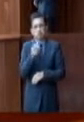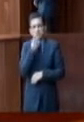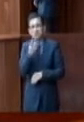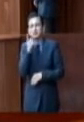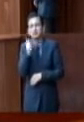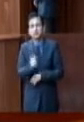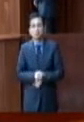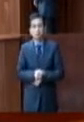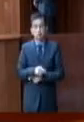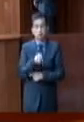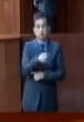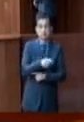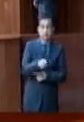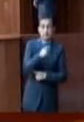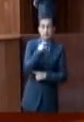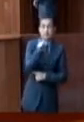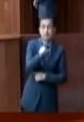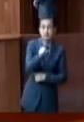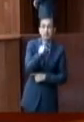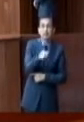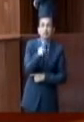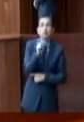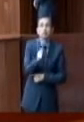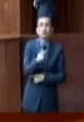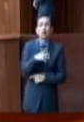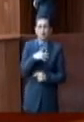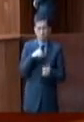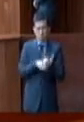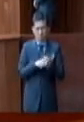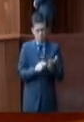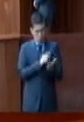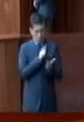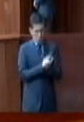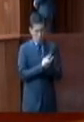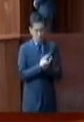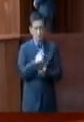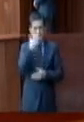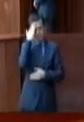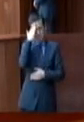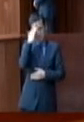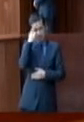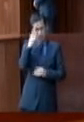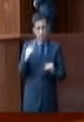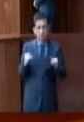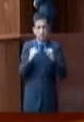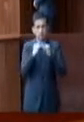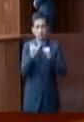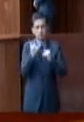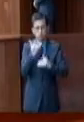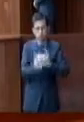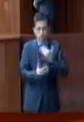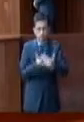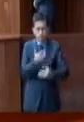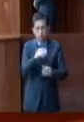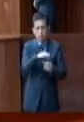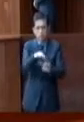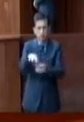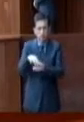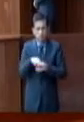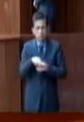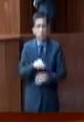sindicatos son sujetos de la ley general de instituciones y procedimientos electorales es decir